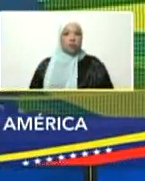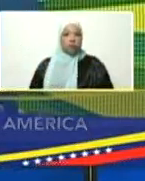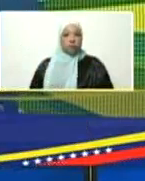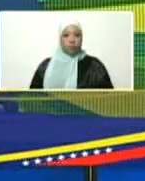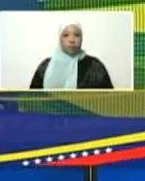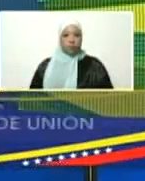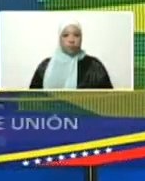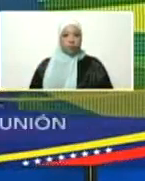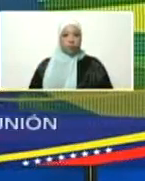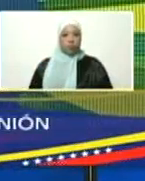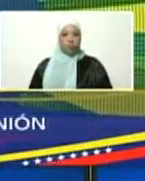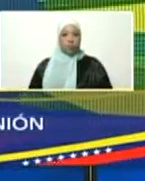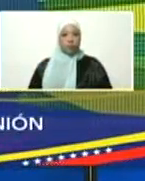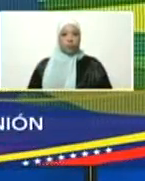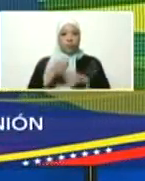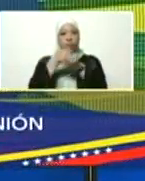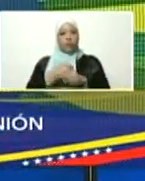Y me monté en el taxi.